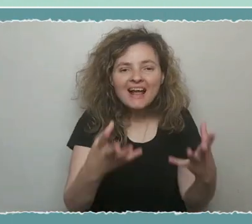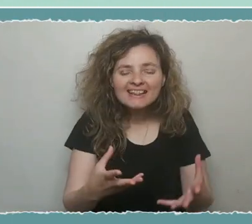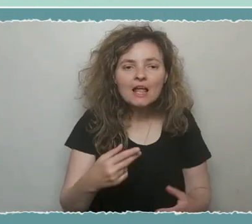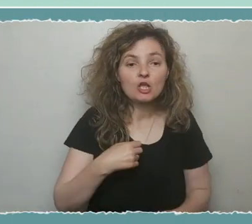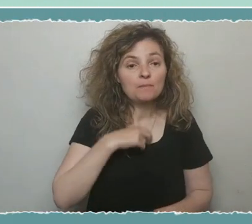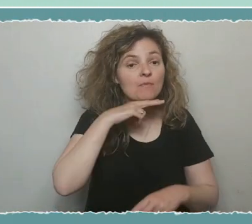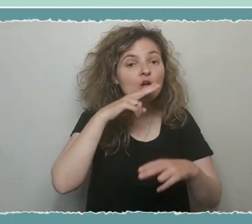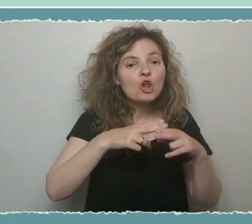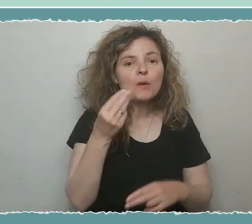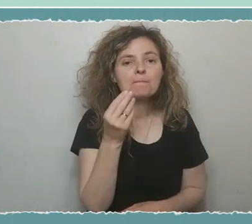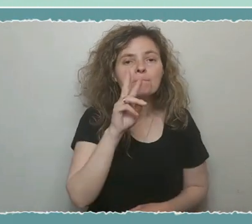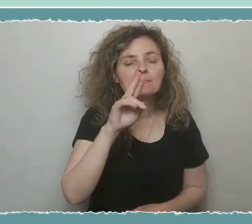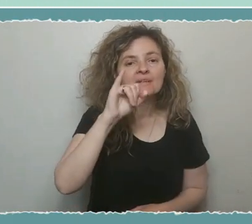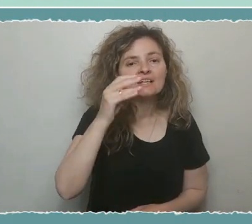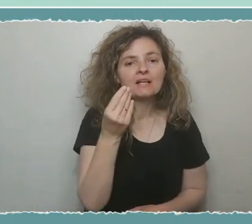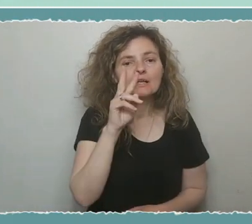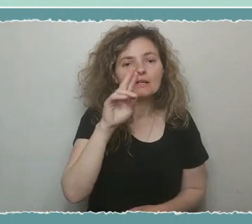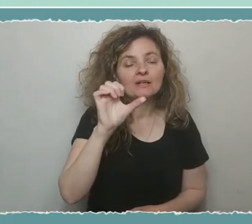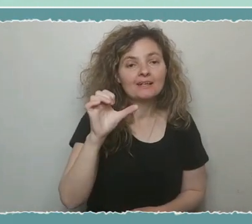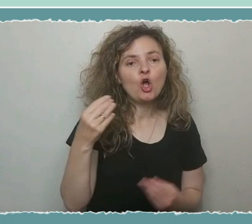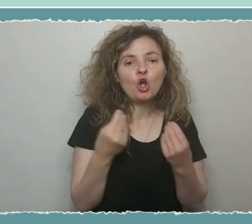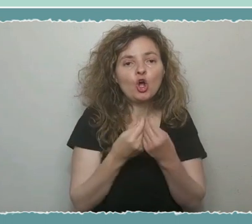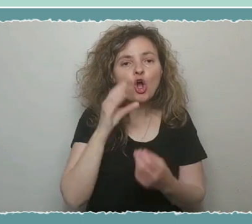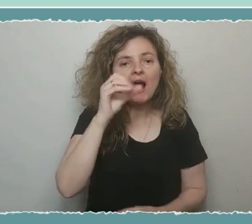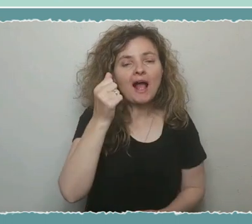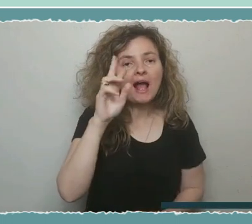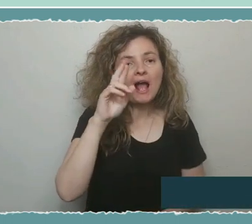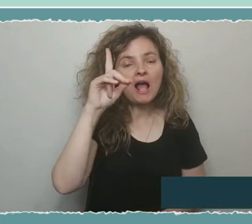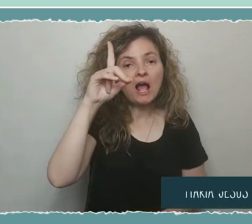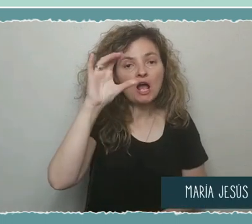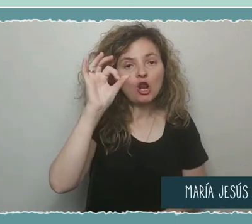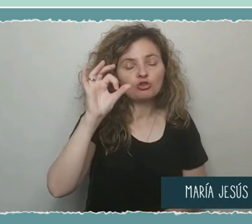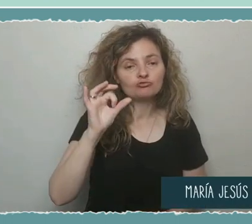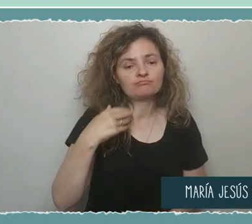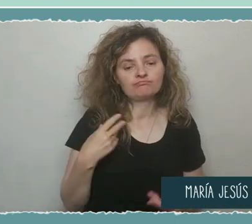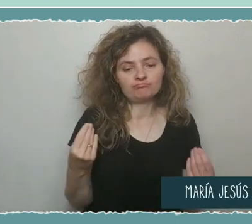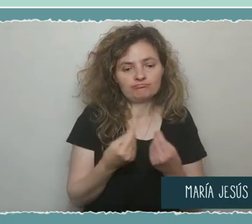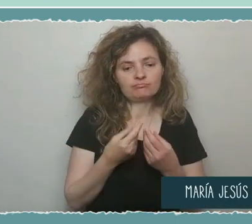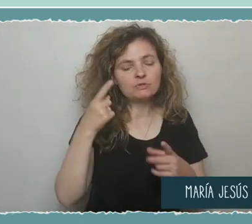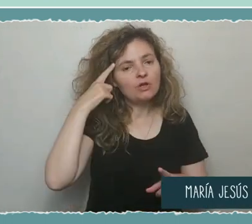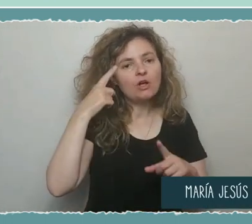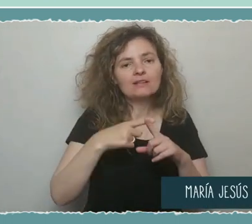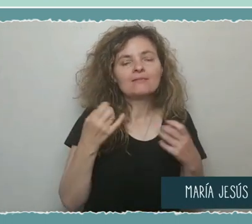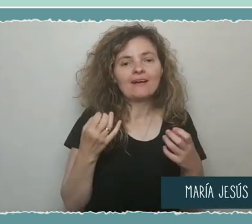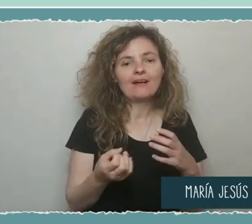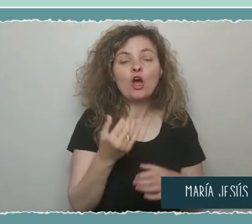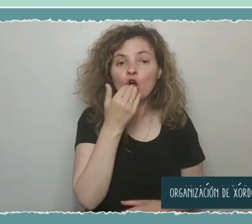Hola, Boas, ¿qué tal? Yo soy Quique. Yo soy Carlos, formamos polo Correo do Vento. Polo Correo do Vento